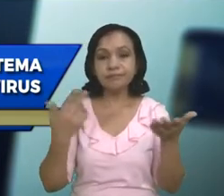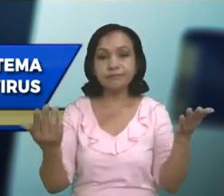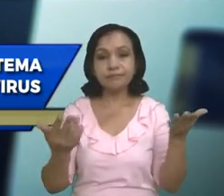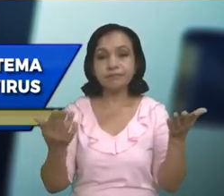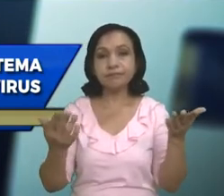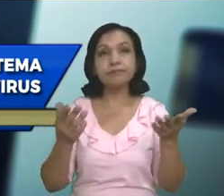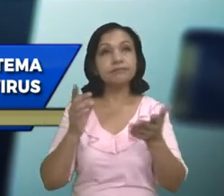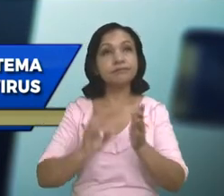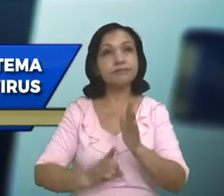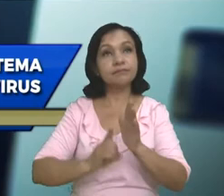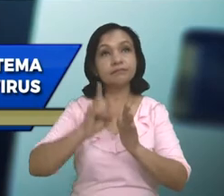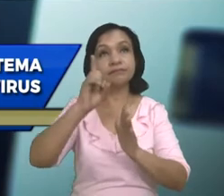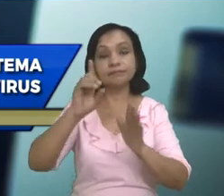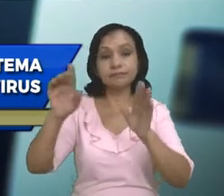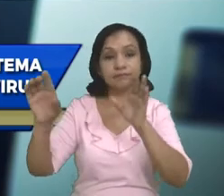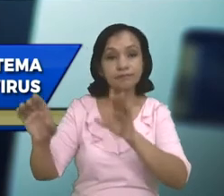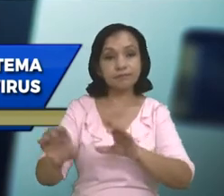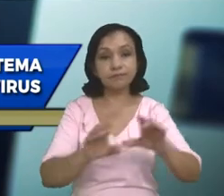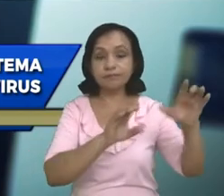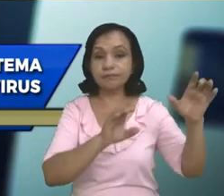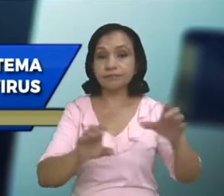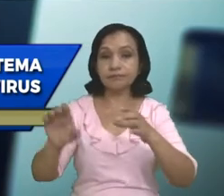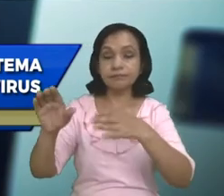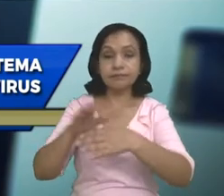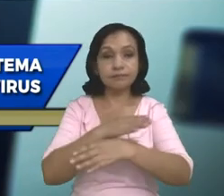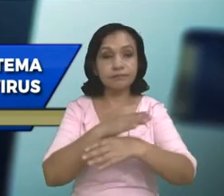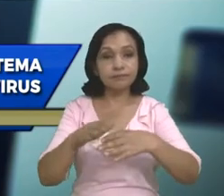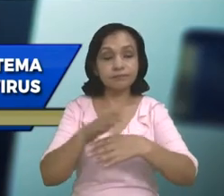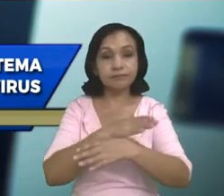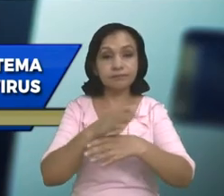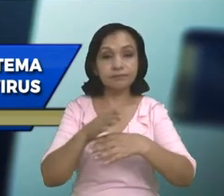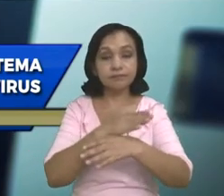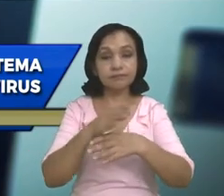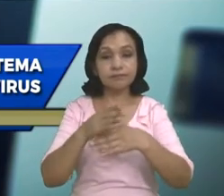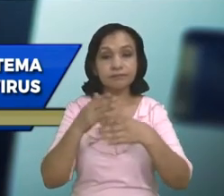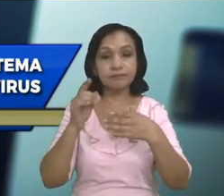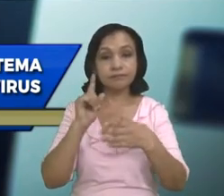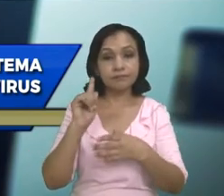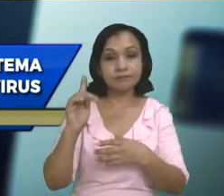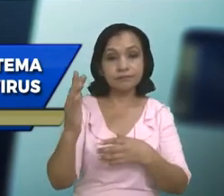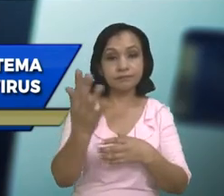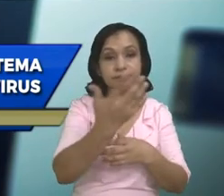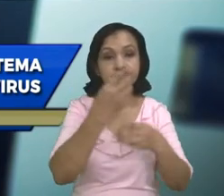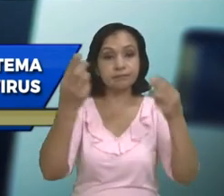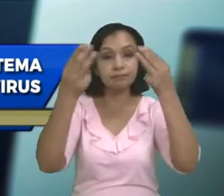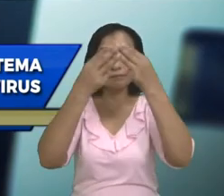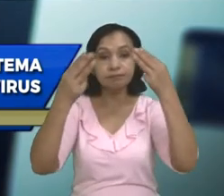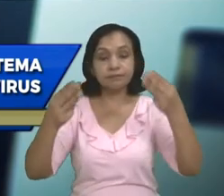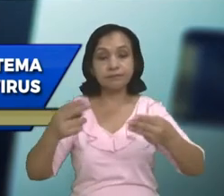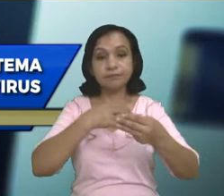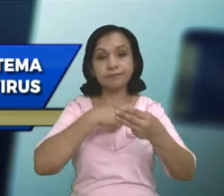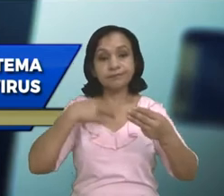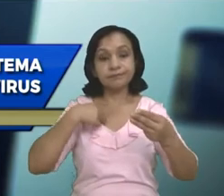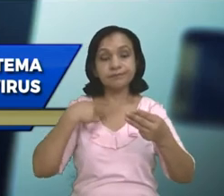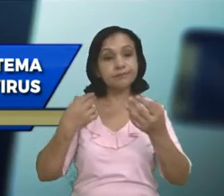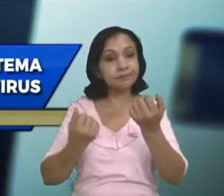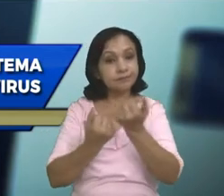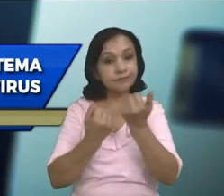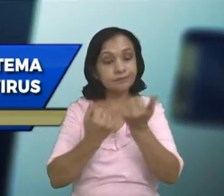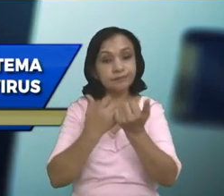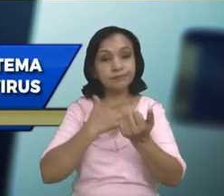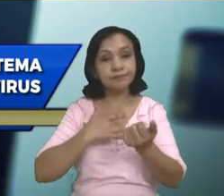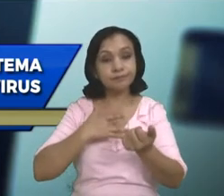desarrollando las gestiones de consecución de todos estos recursos para hacer algún complemento necesario